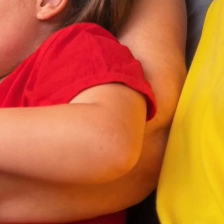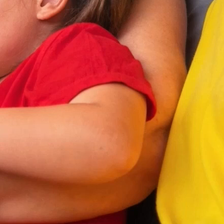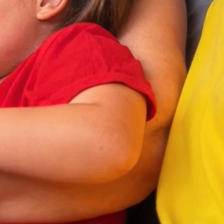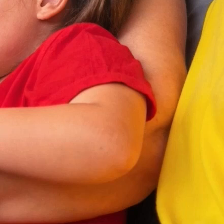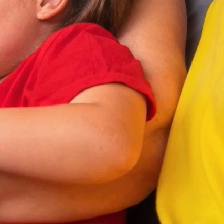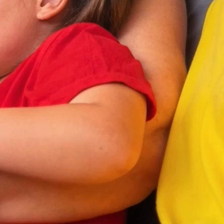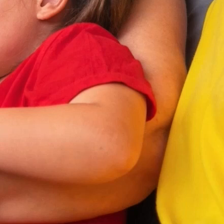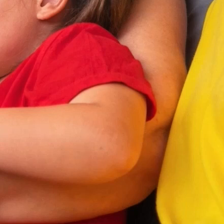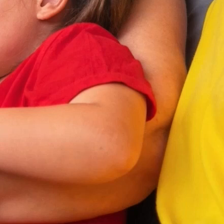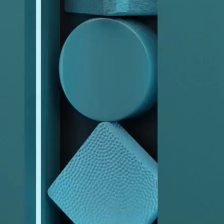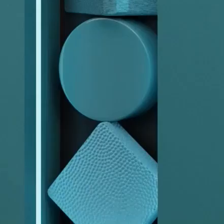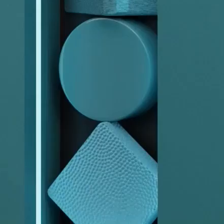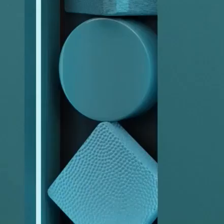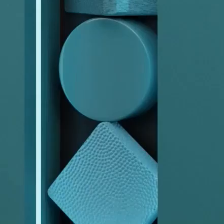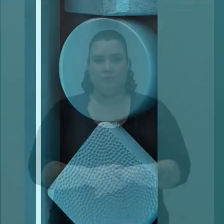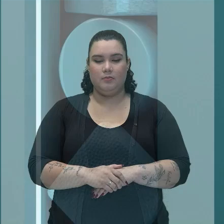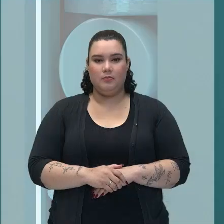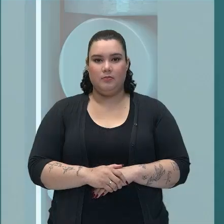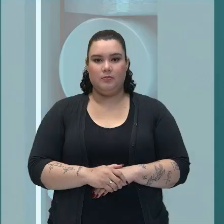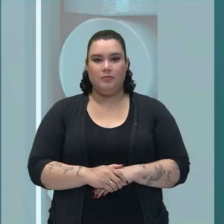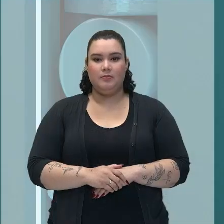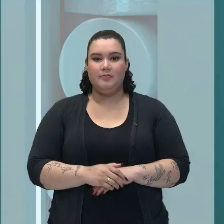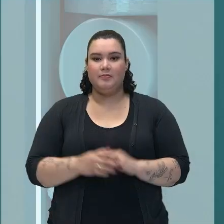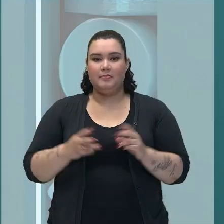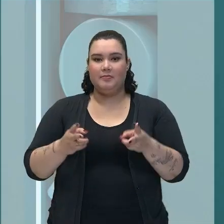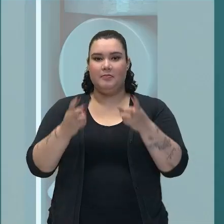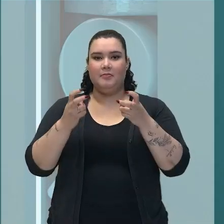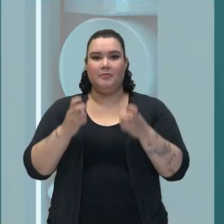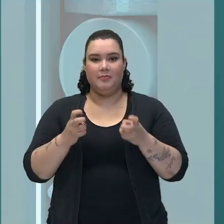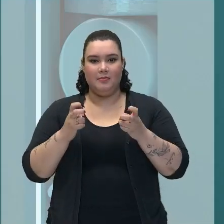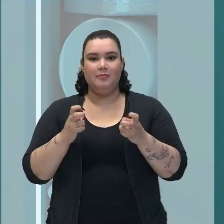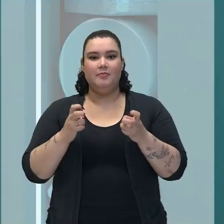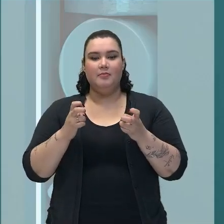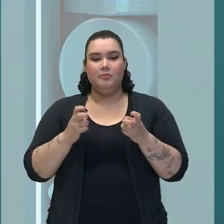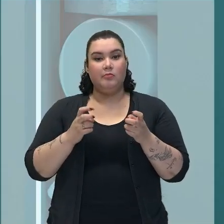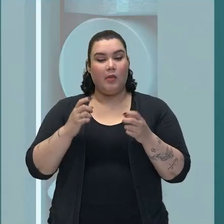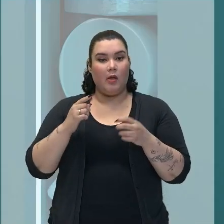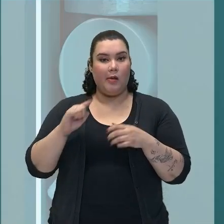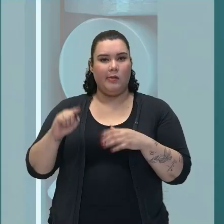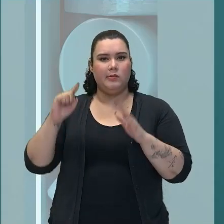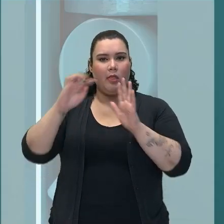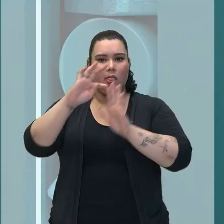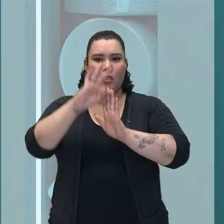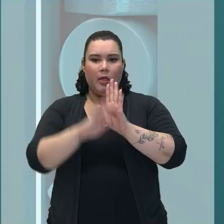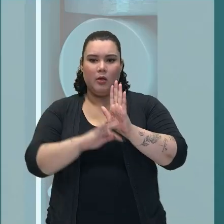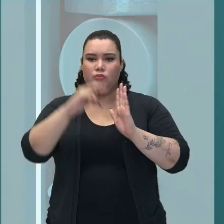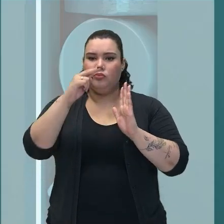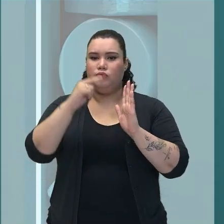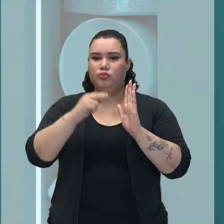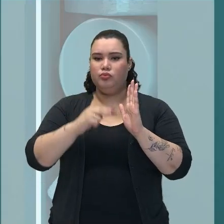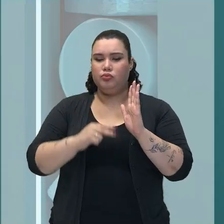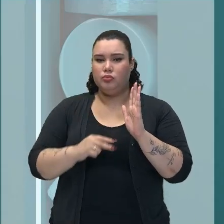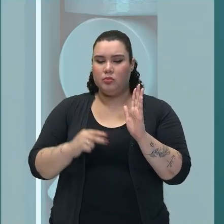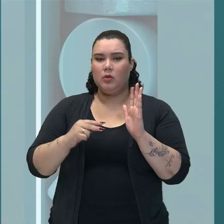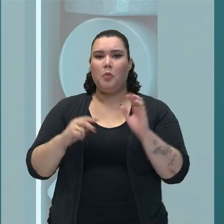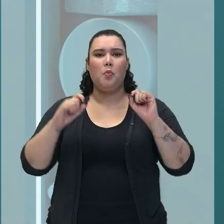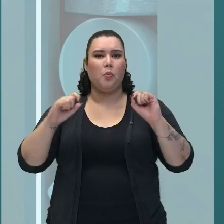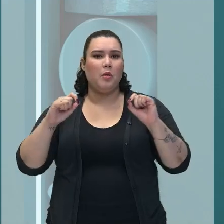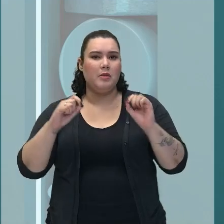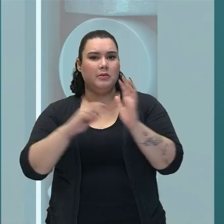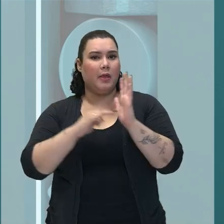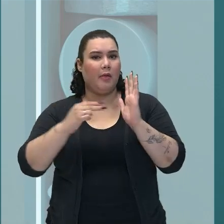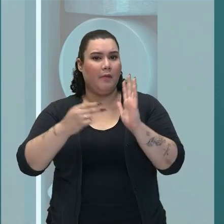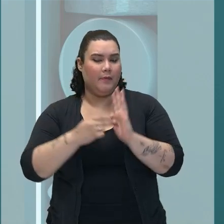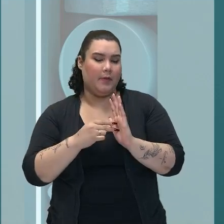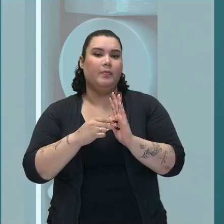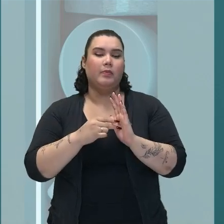era pequena. Vocês perceberam aí? A narração é alguém contando algo lá do passado,